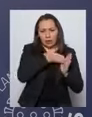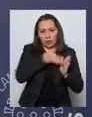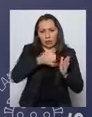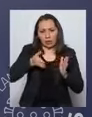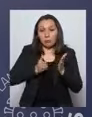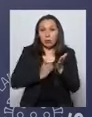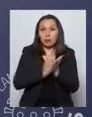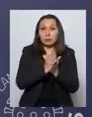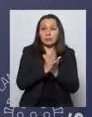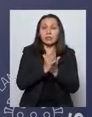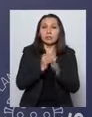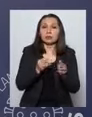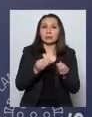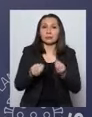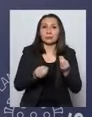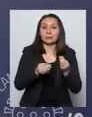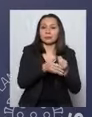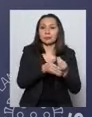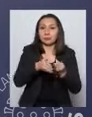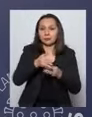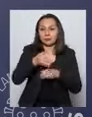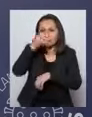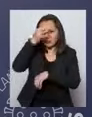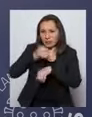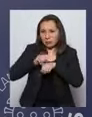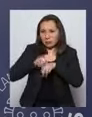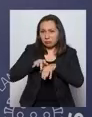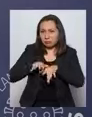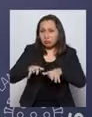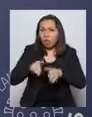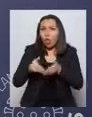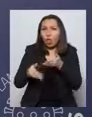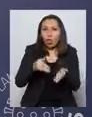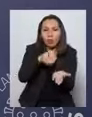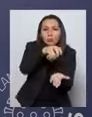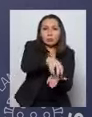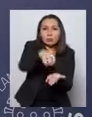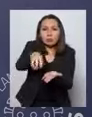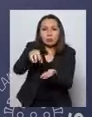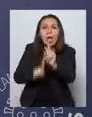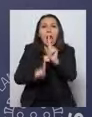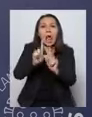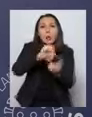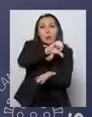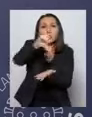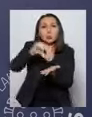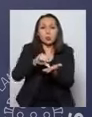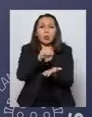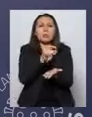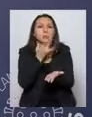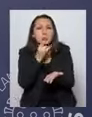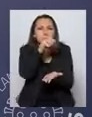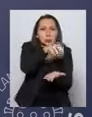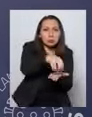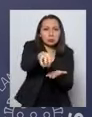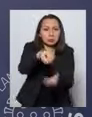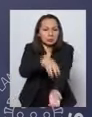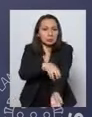en el cual la infección ha estado más bien localizada en algunas ciudades de